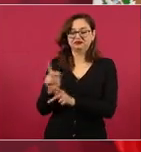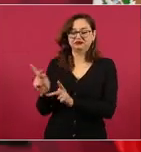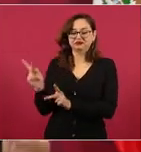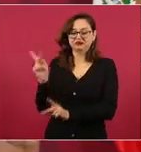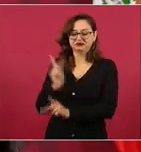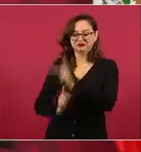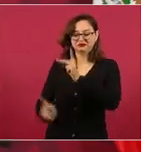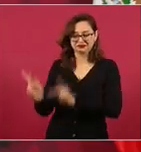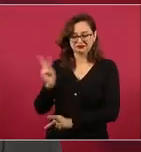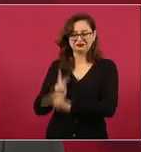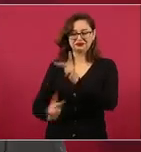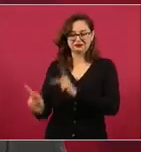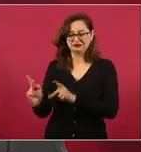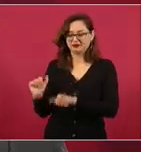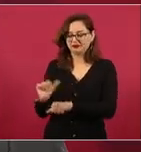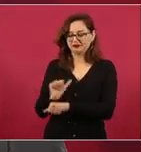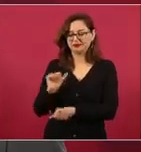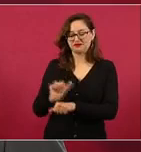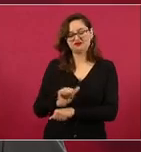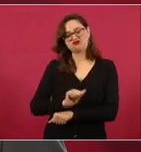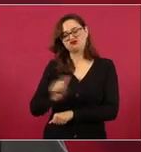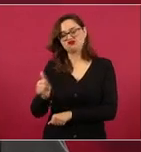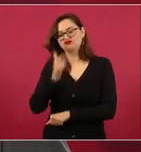iba yo con un compañero,